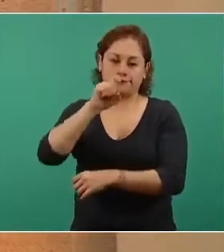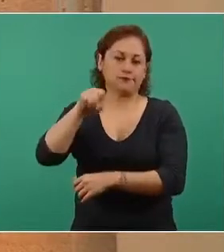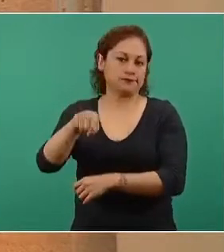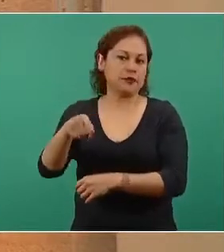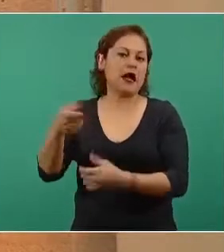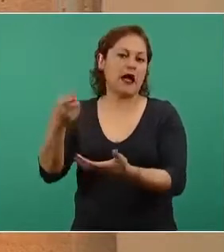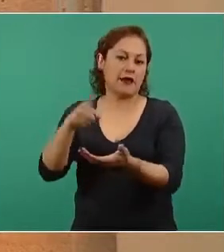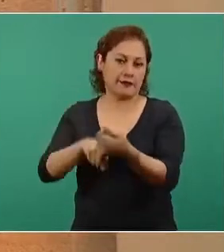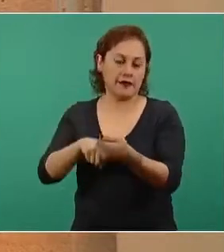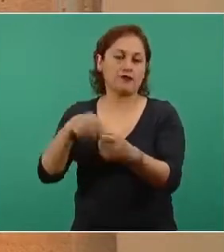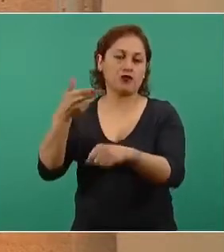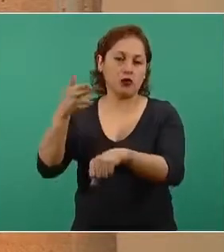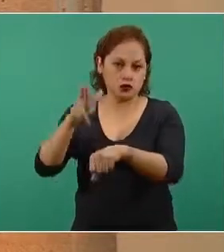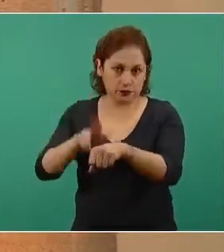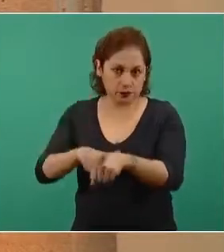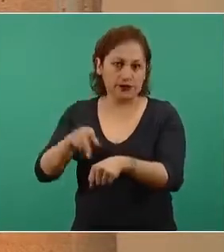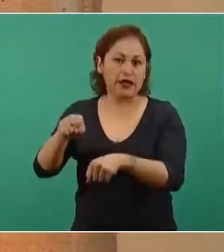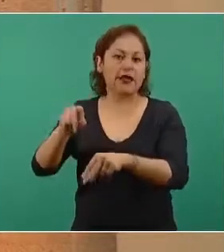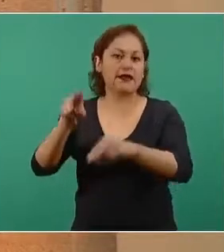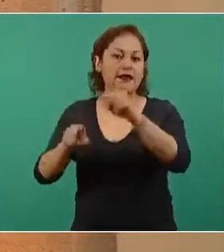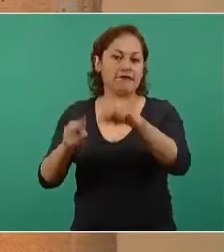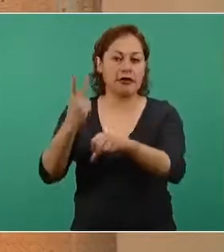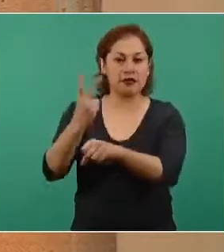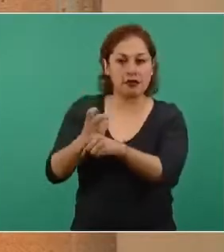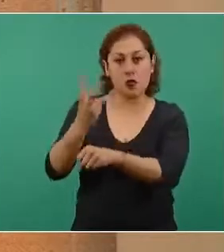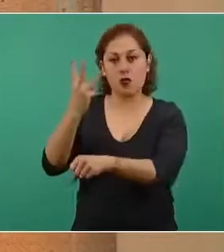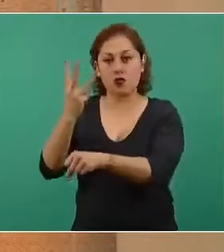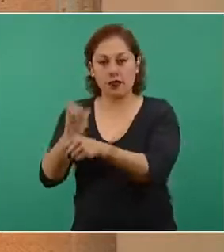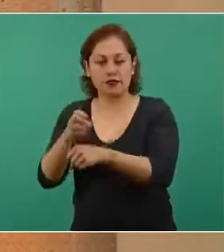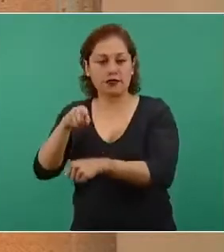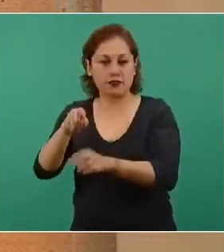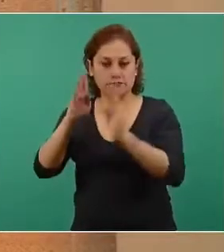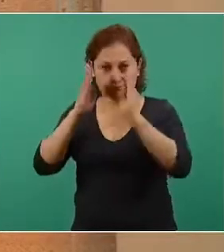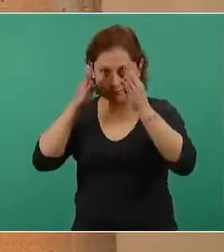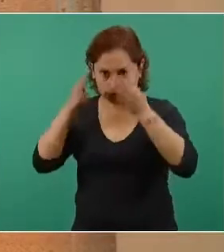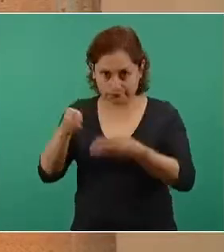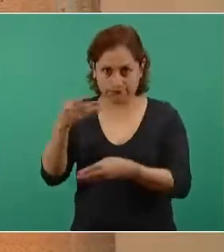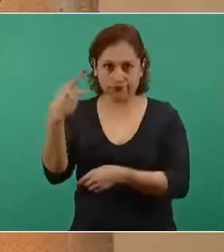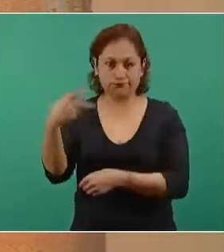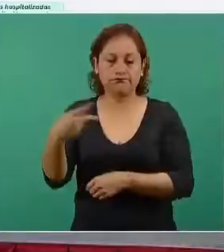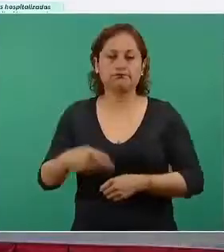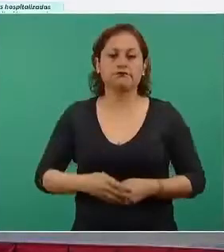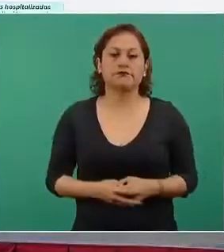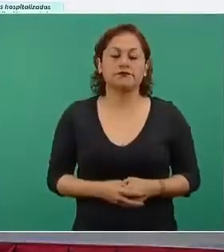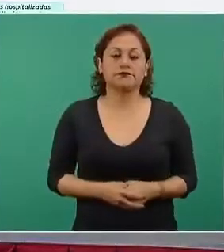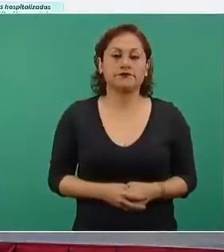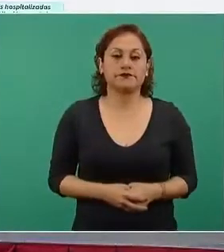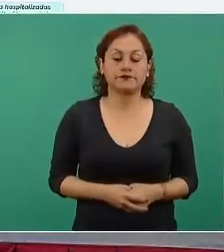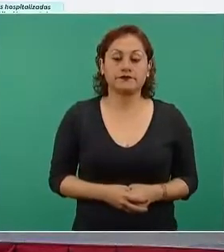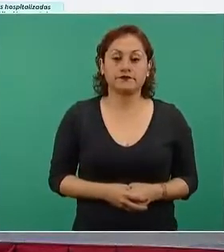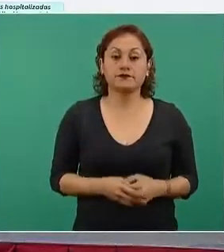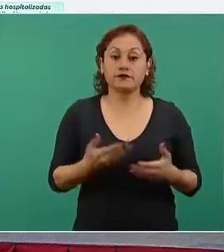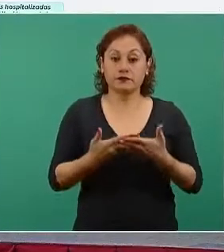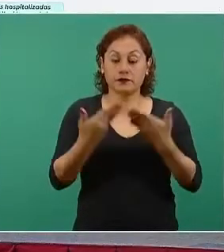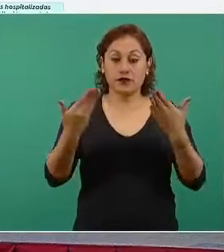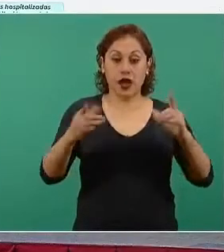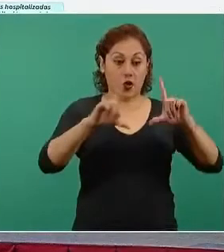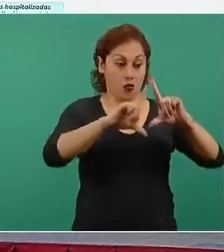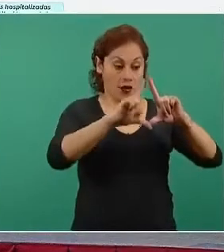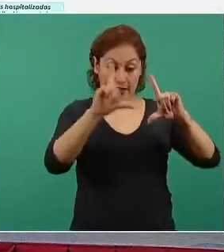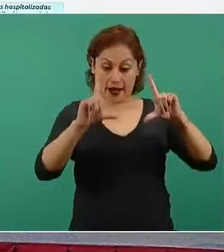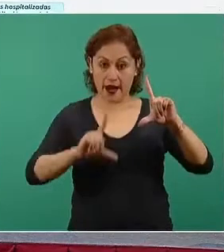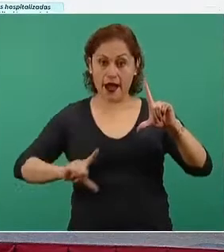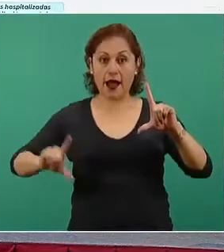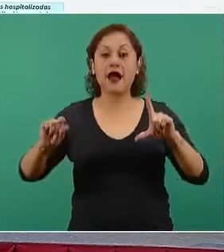intensivos de hospitales de segundo y de tercer nivel que atienden a esta población. Actualmente, a nivel nacional, tenemos